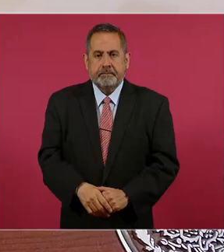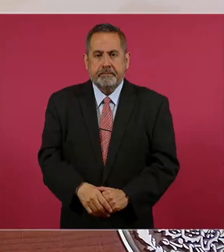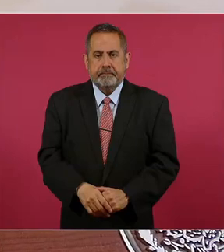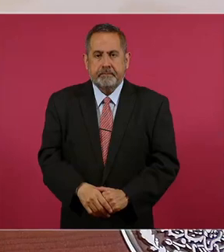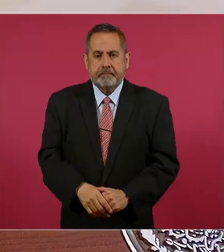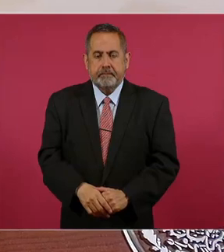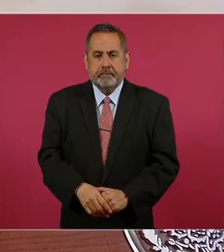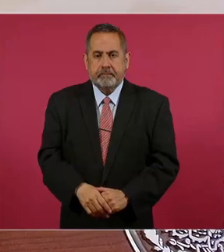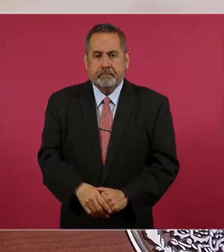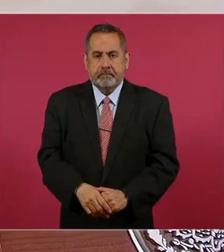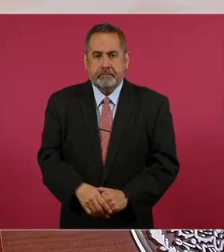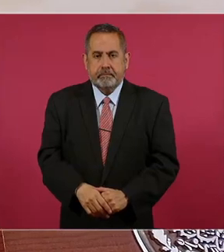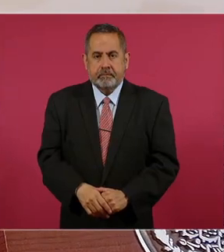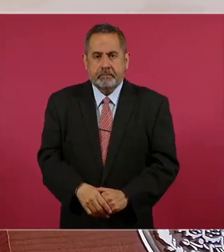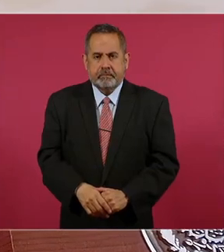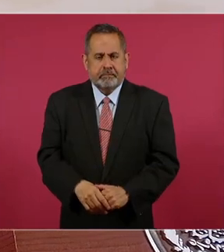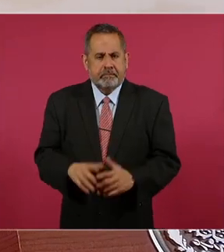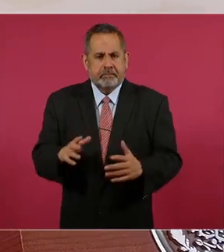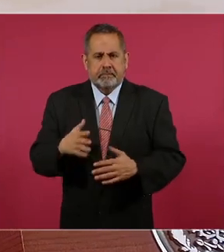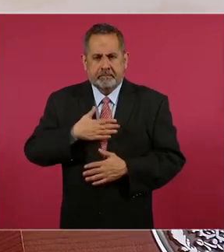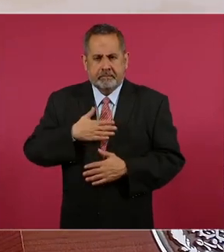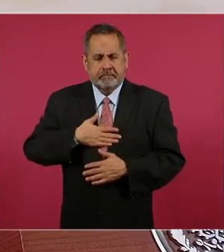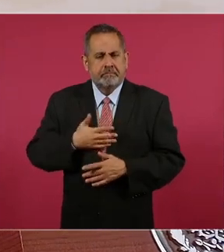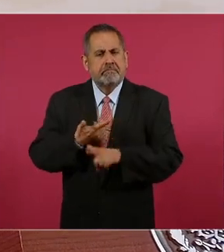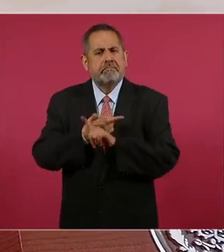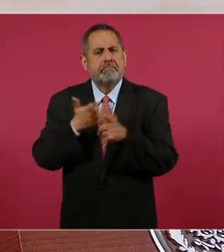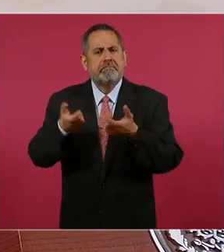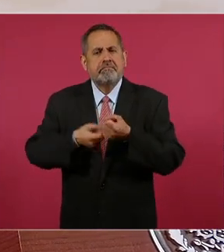mis libertades